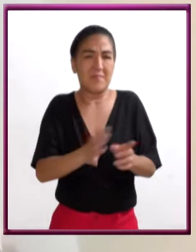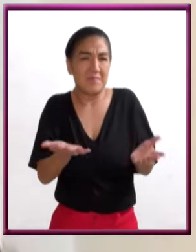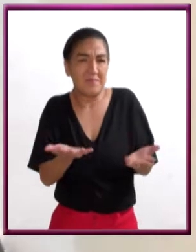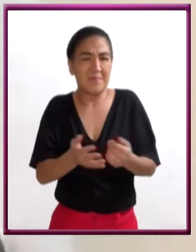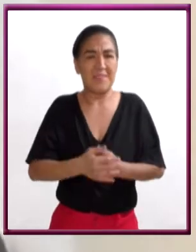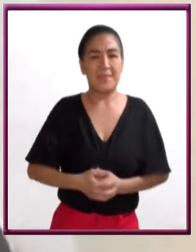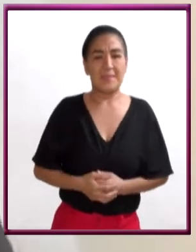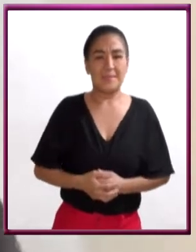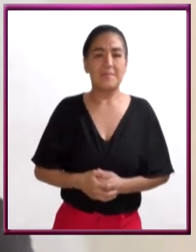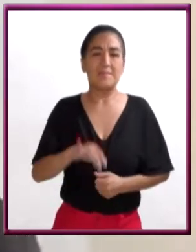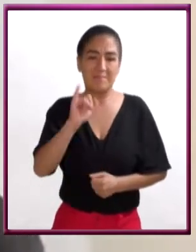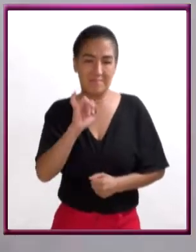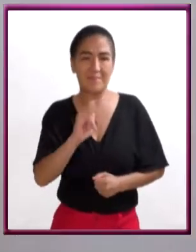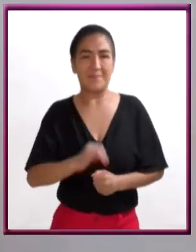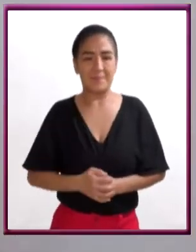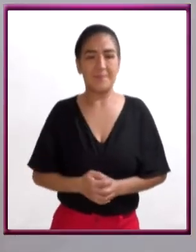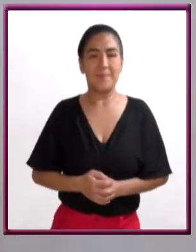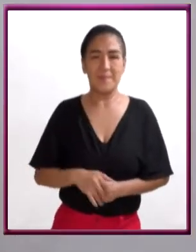Sí.